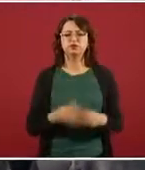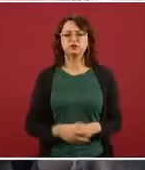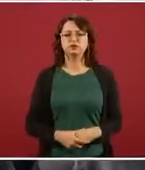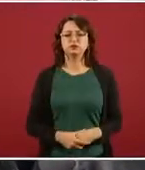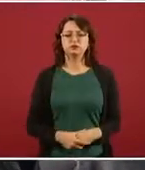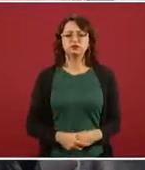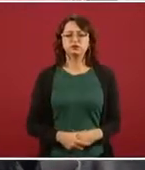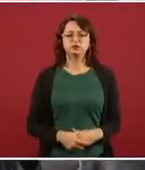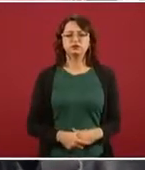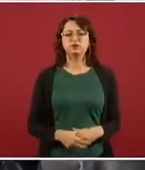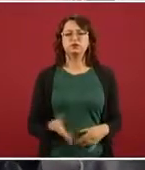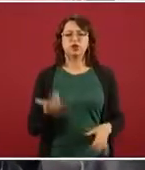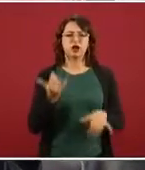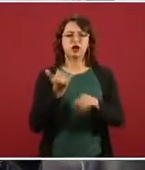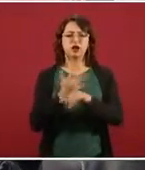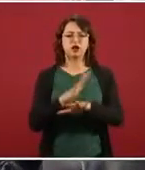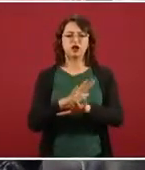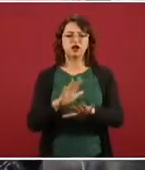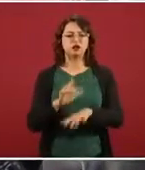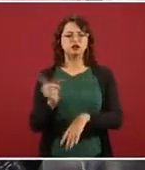si no se puede, no,